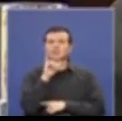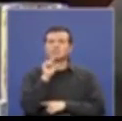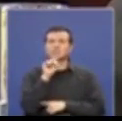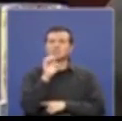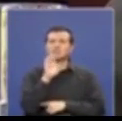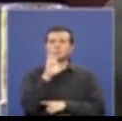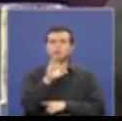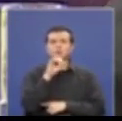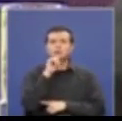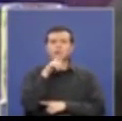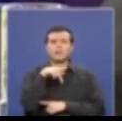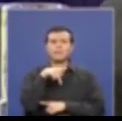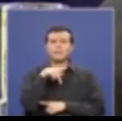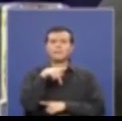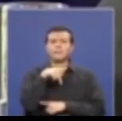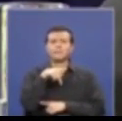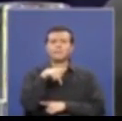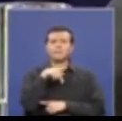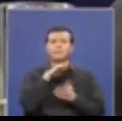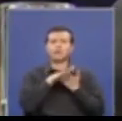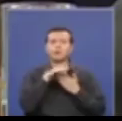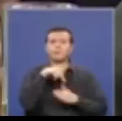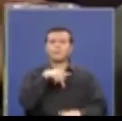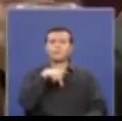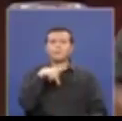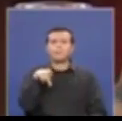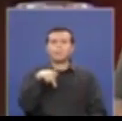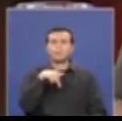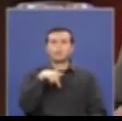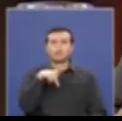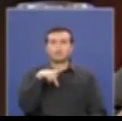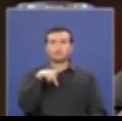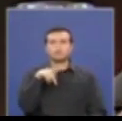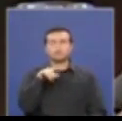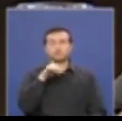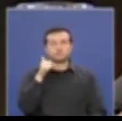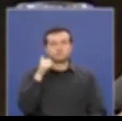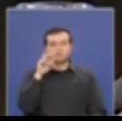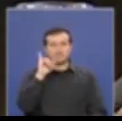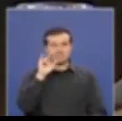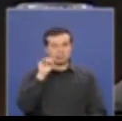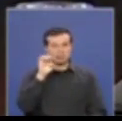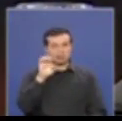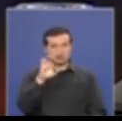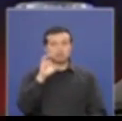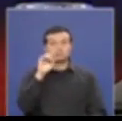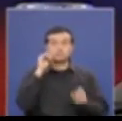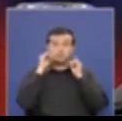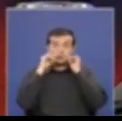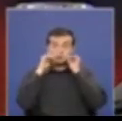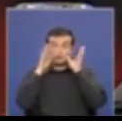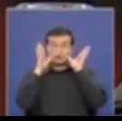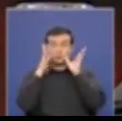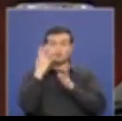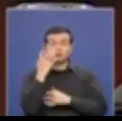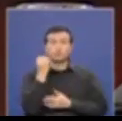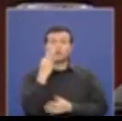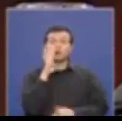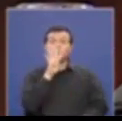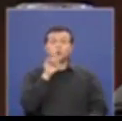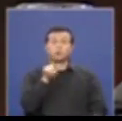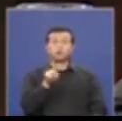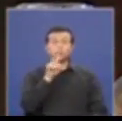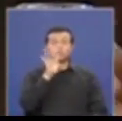aquí? ¿Está Pepe Serrano o no? Perdón, Pepe Rosero. Entonces, septiembre 15 tenemos desempleo